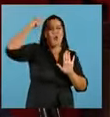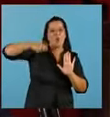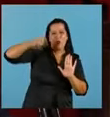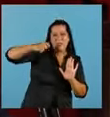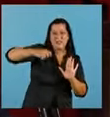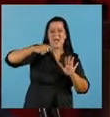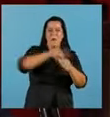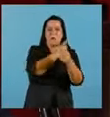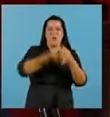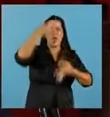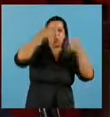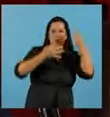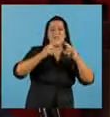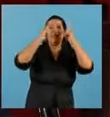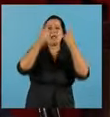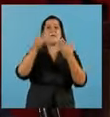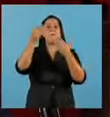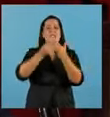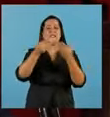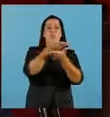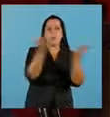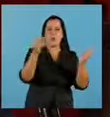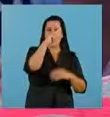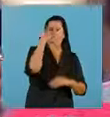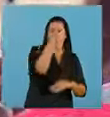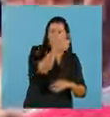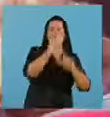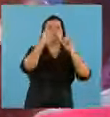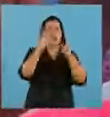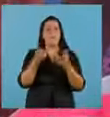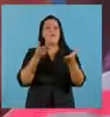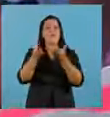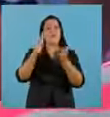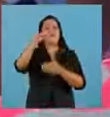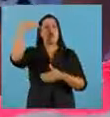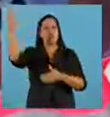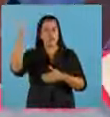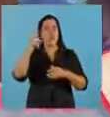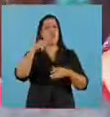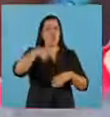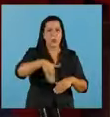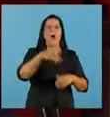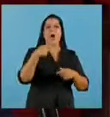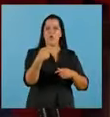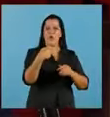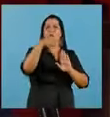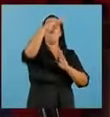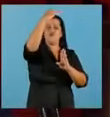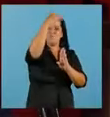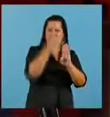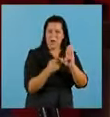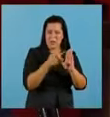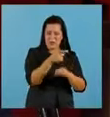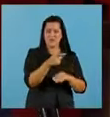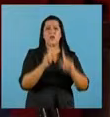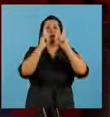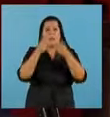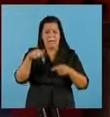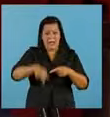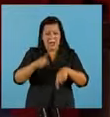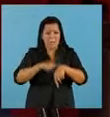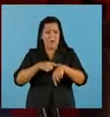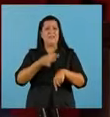y del Ministerio Público de la Nación y del Servicio Exterior de la Nación. Nos proponemos, y más aún en el contexto de emergencia